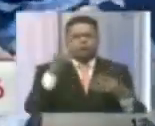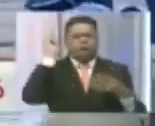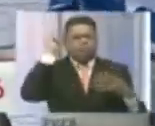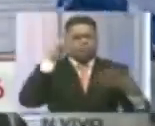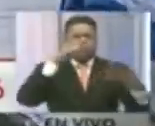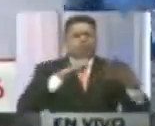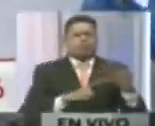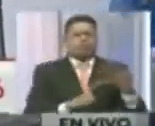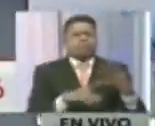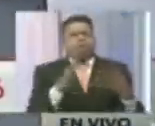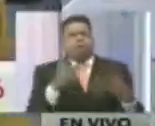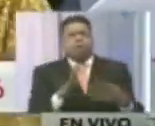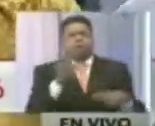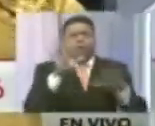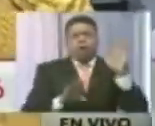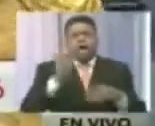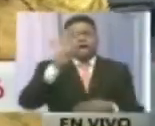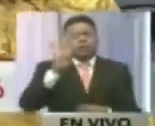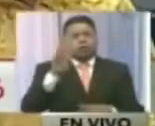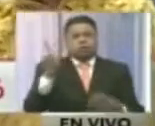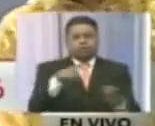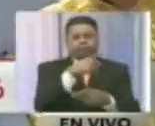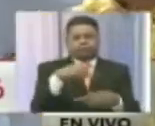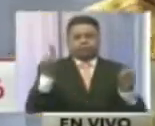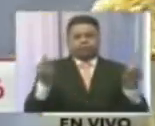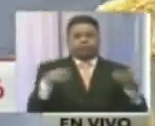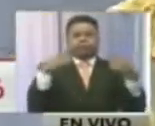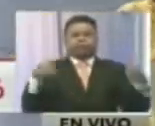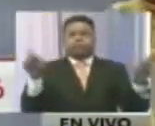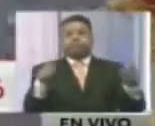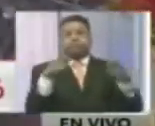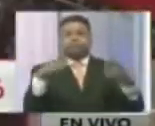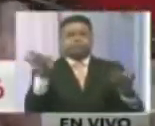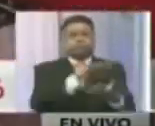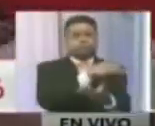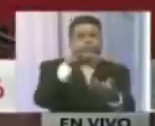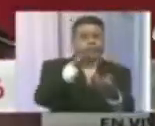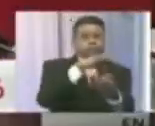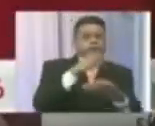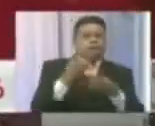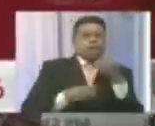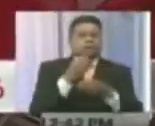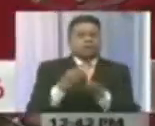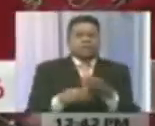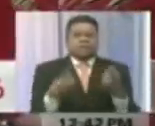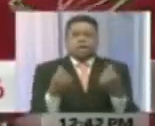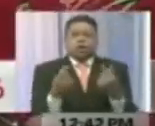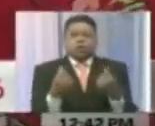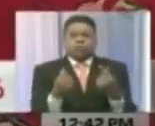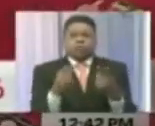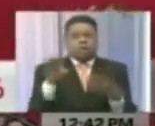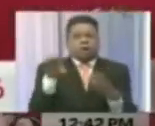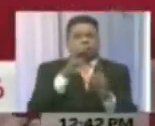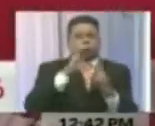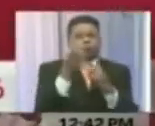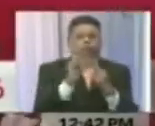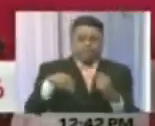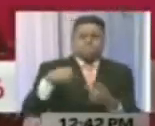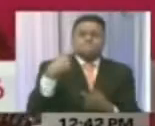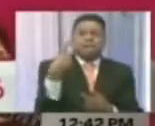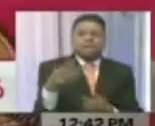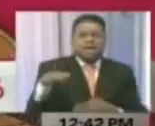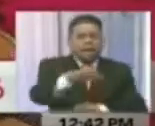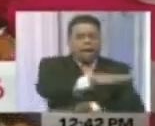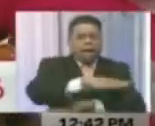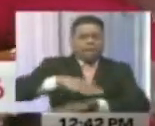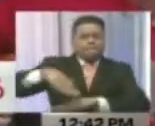más de 14 conciertos que se estarán desplegando. En artesanía, porque estamos en la onda de la economía cultural, tendremos a partir de mañana en la Plaza de los